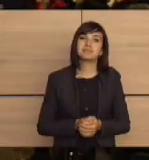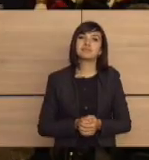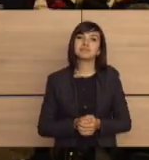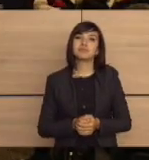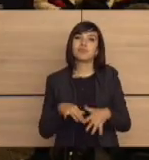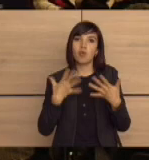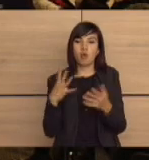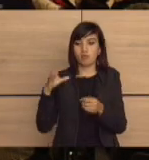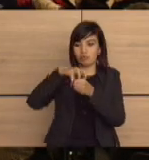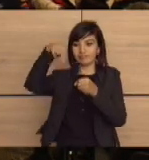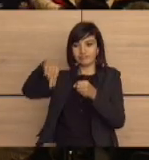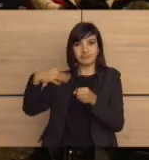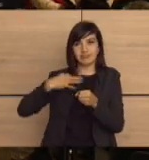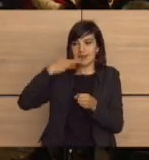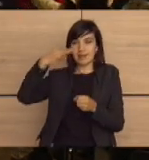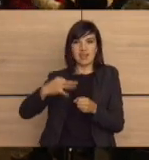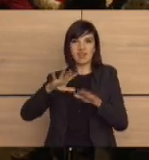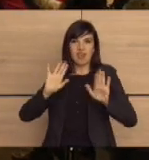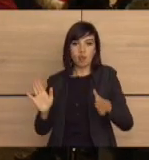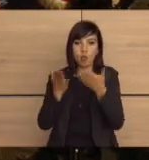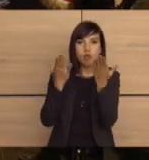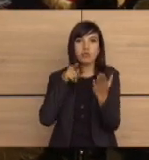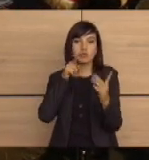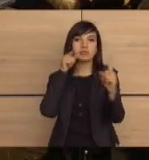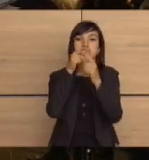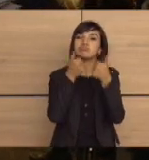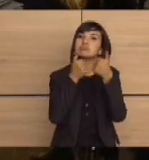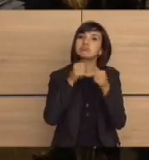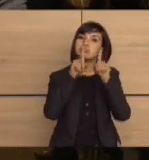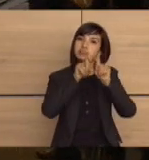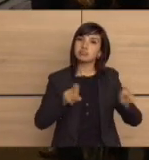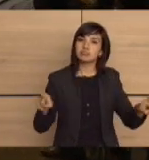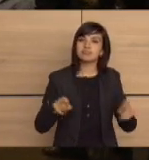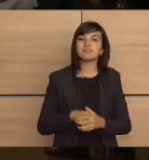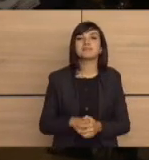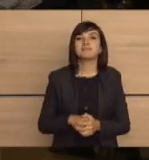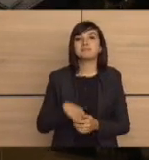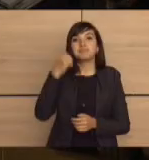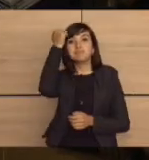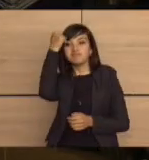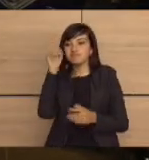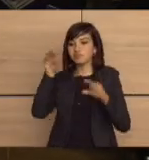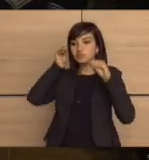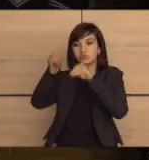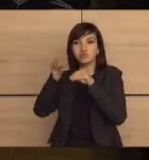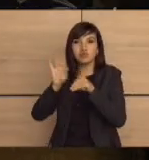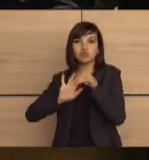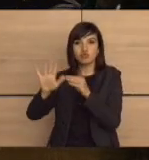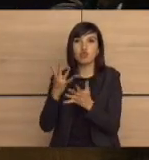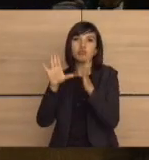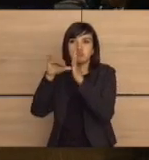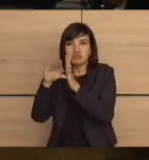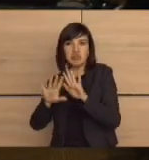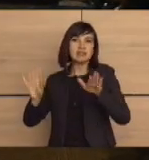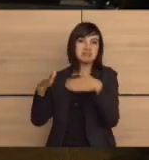la diversidad. Recursos educativos, formación docente y didáctica de las ciencias sociales. Y sin más preámbulo, iniciemos